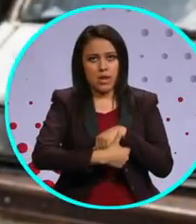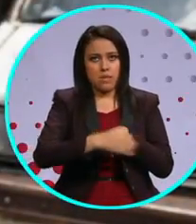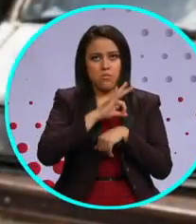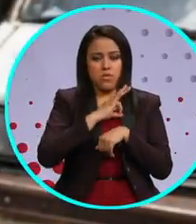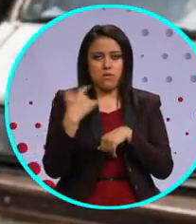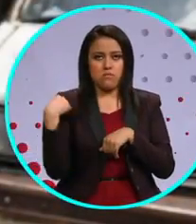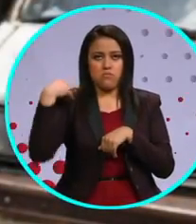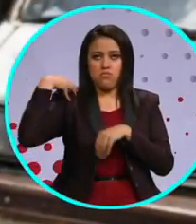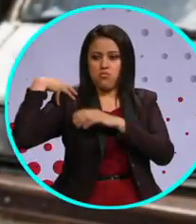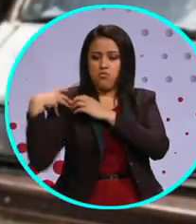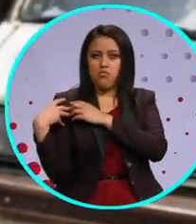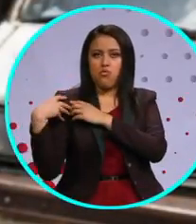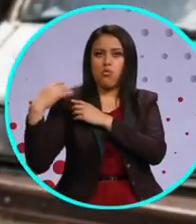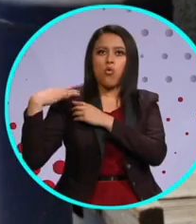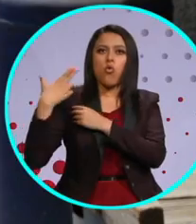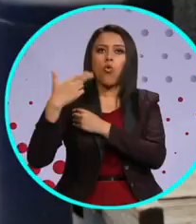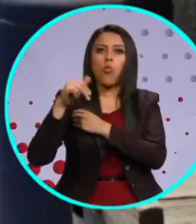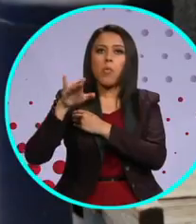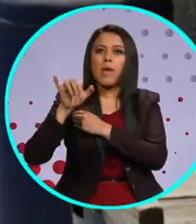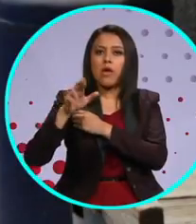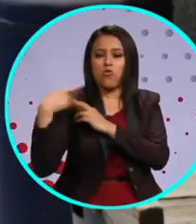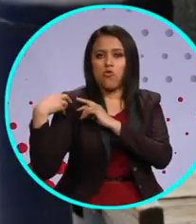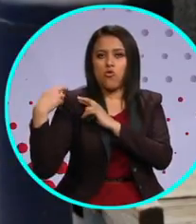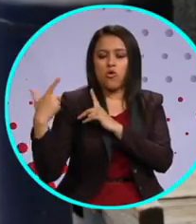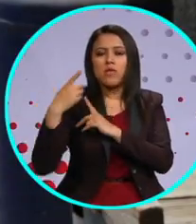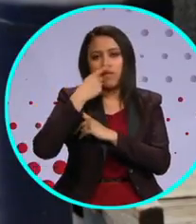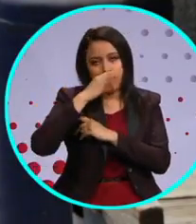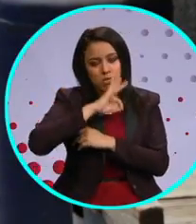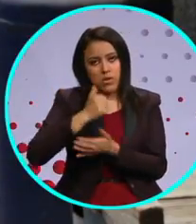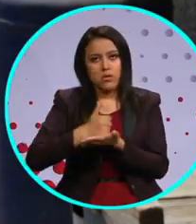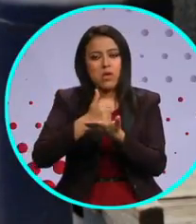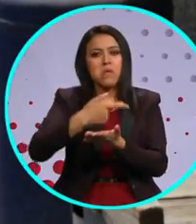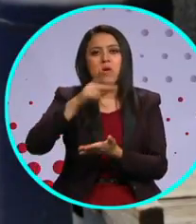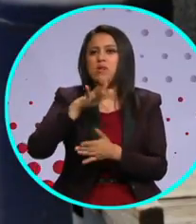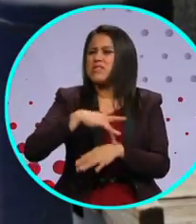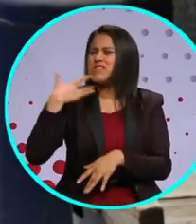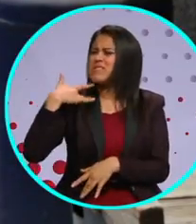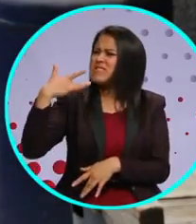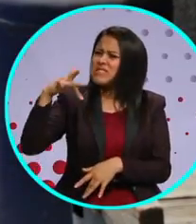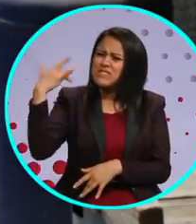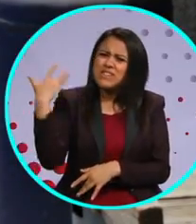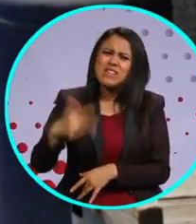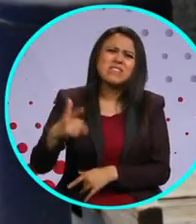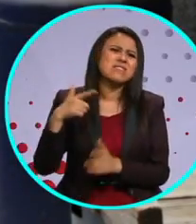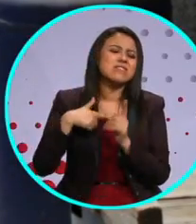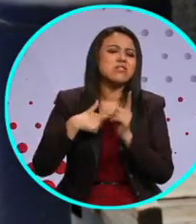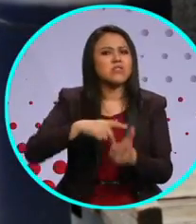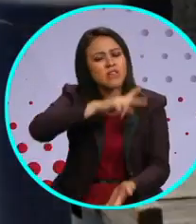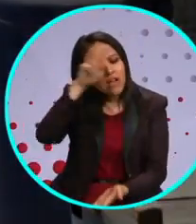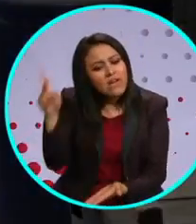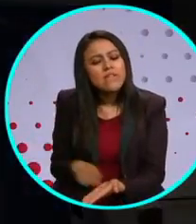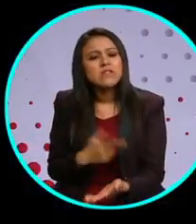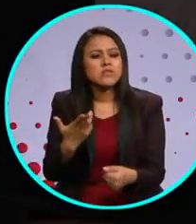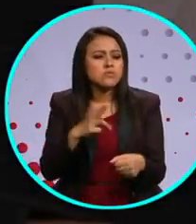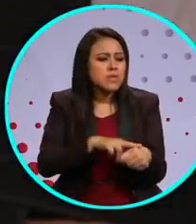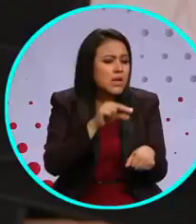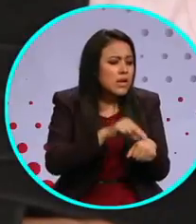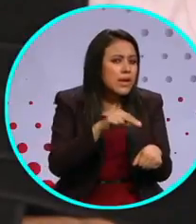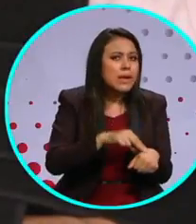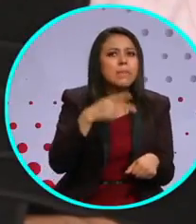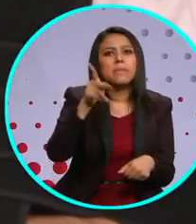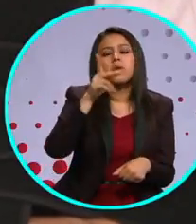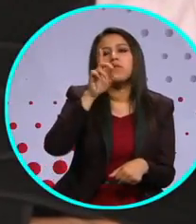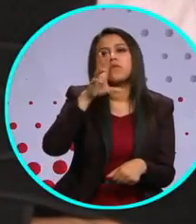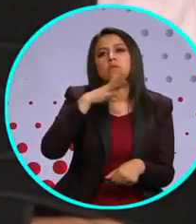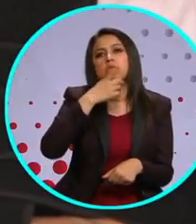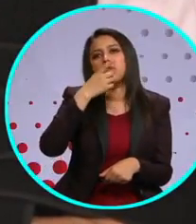una prótesis de cabeza de húmero. Señala que los dolores no cedieron, por lo que de nuevo recurrió al médico. Sin embargo, el ortopedista